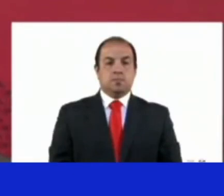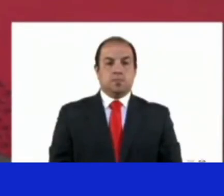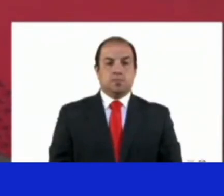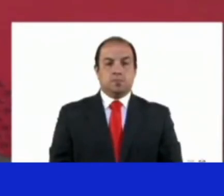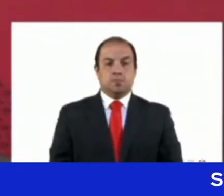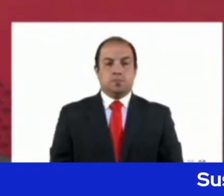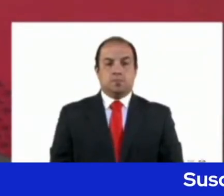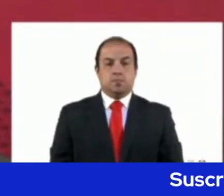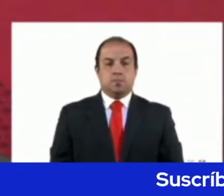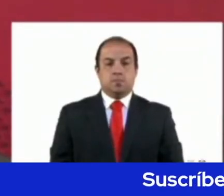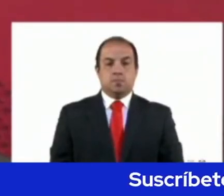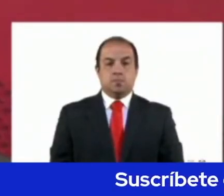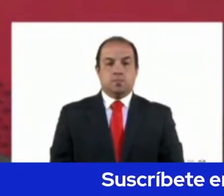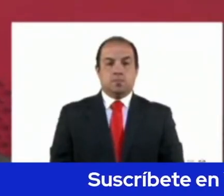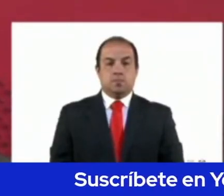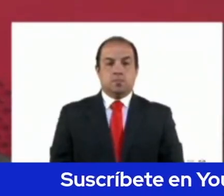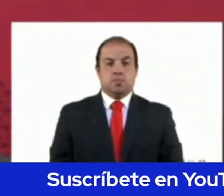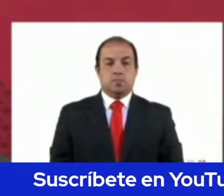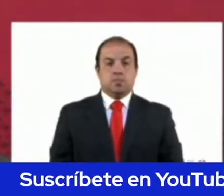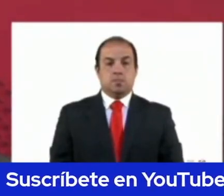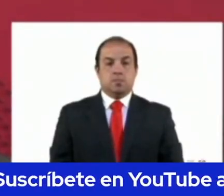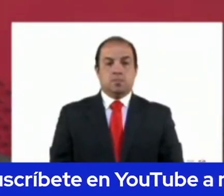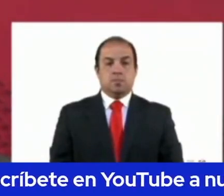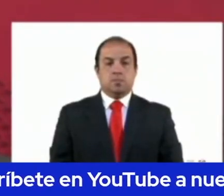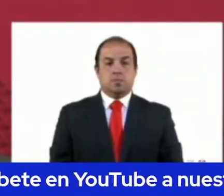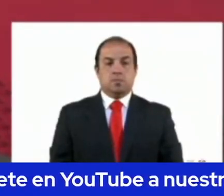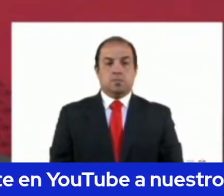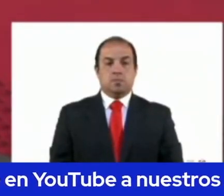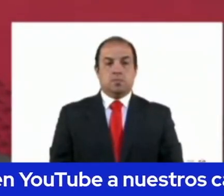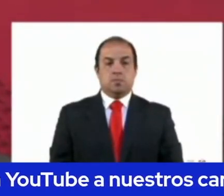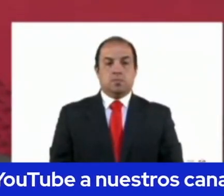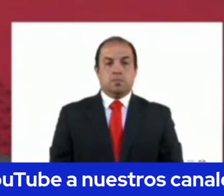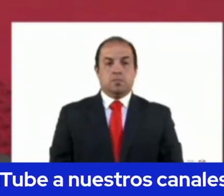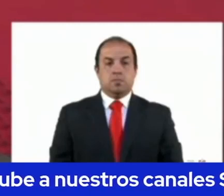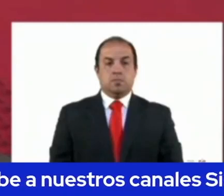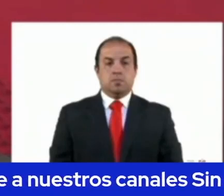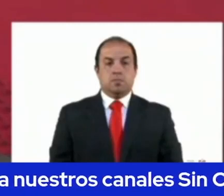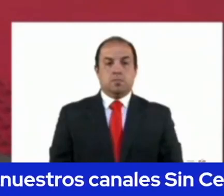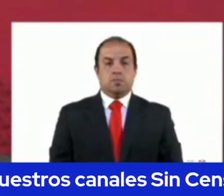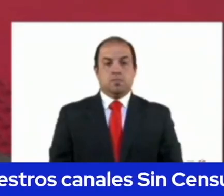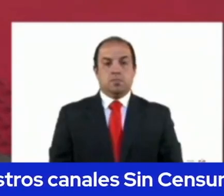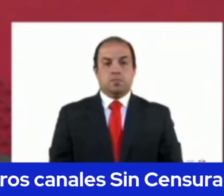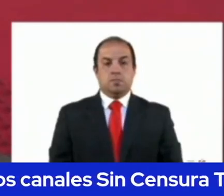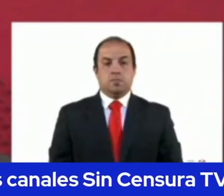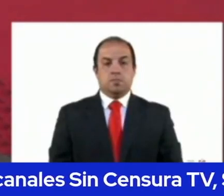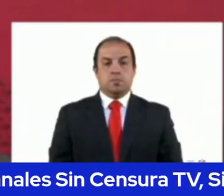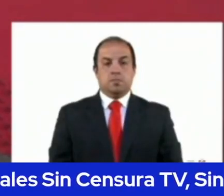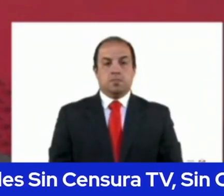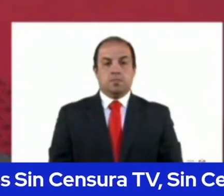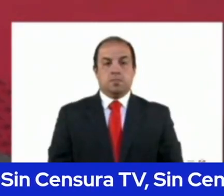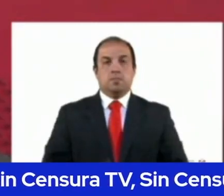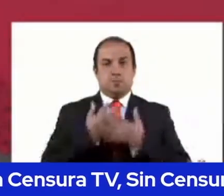siguieron minuciosamente, hicieron un rompecabezas de estas imágenes que les permitió vincularlos.